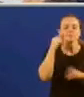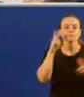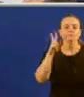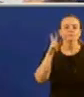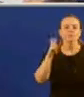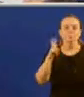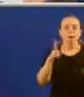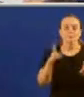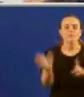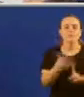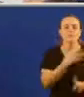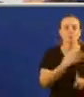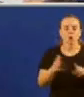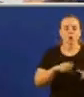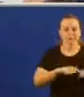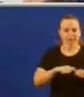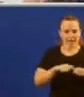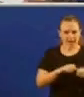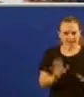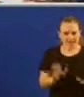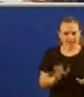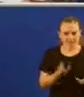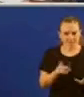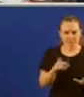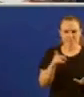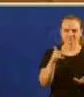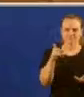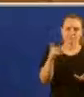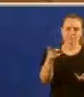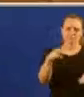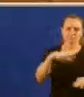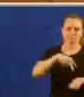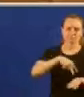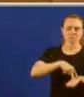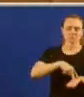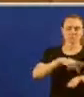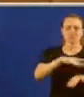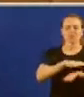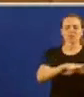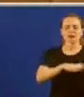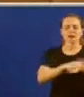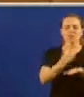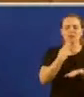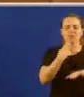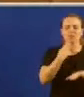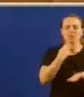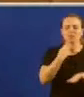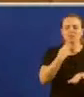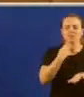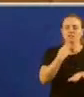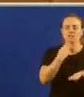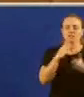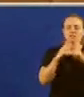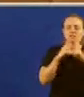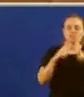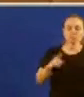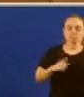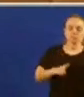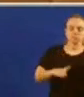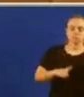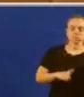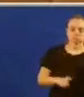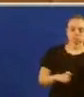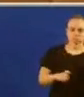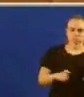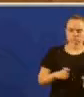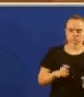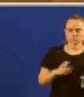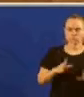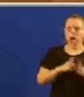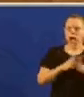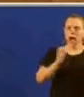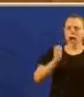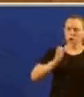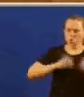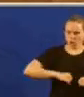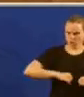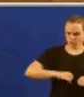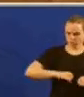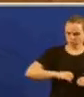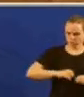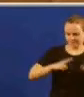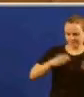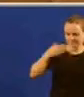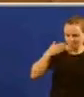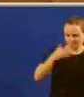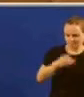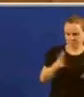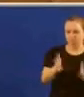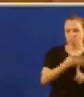de xénero fixo referencia a que a principios deste ano chegáramos a un acordo en materia de violencia